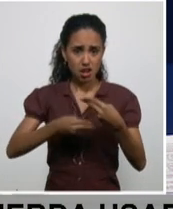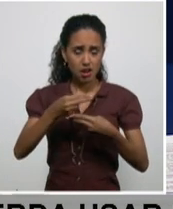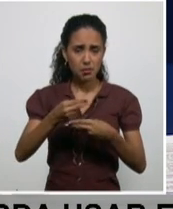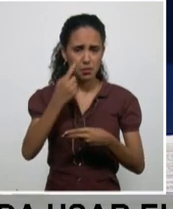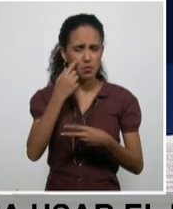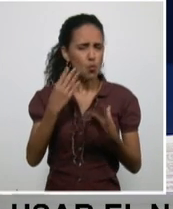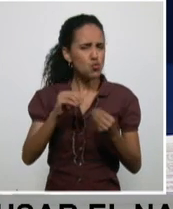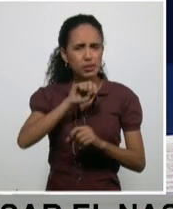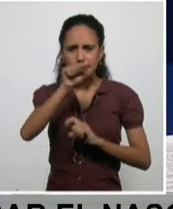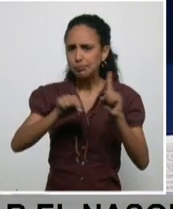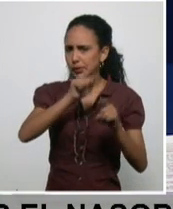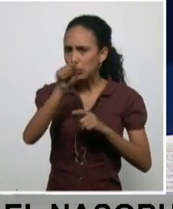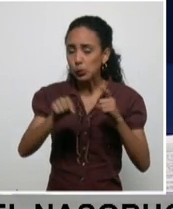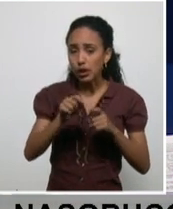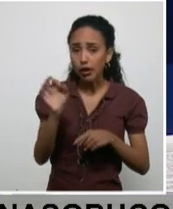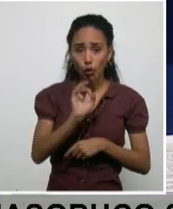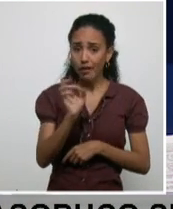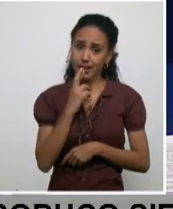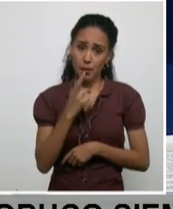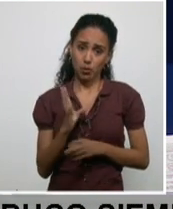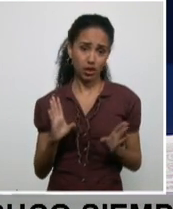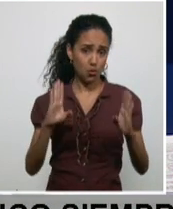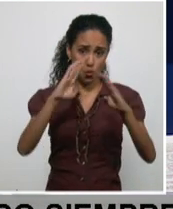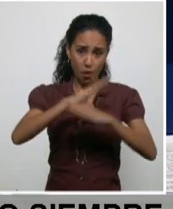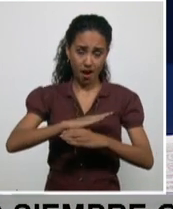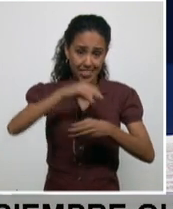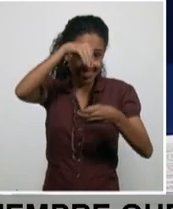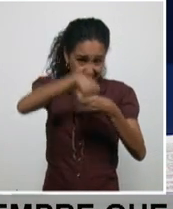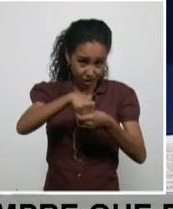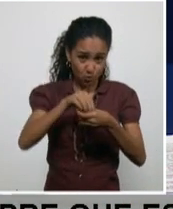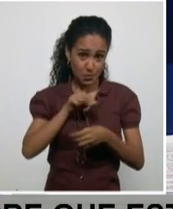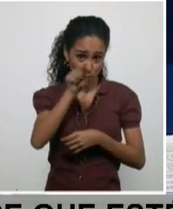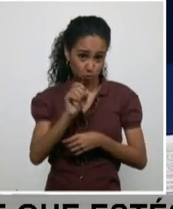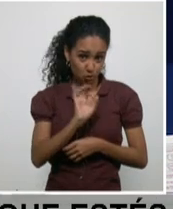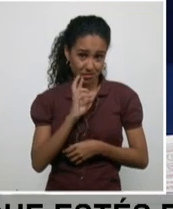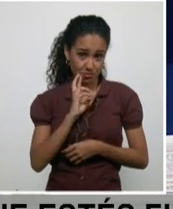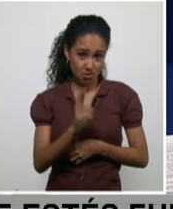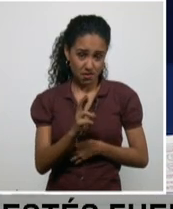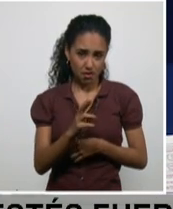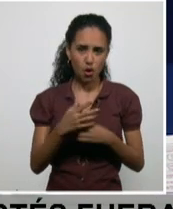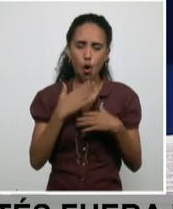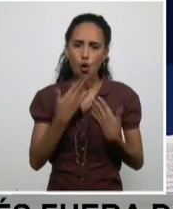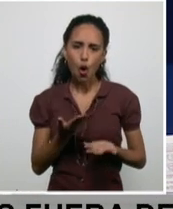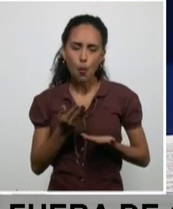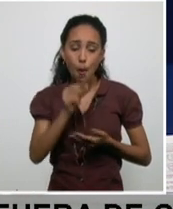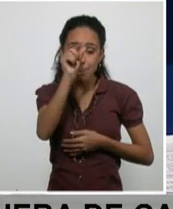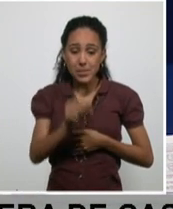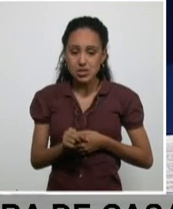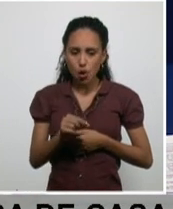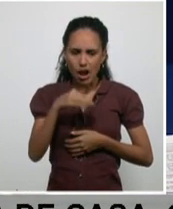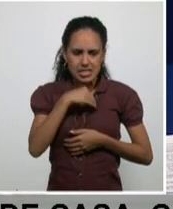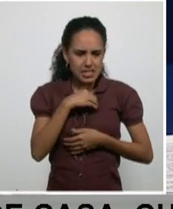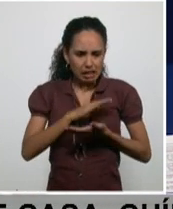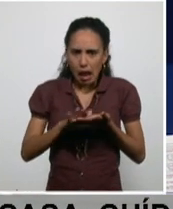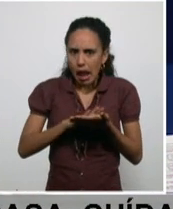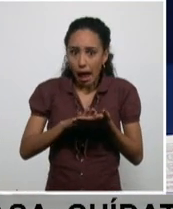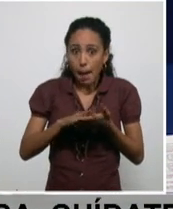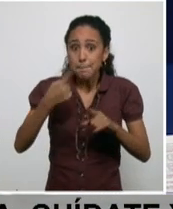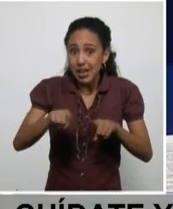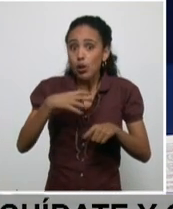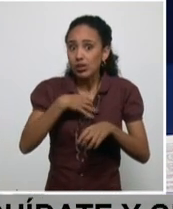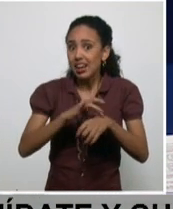interrogantes quedan por responder, y dentro de ellas el papel de las transmisiones asintomáticas y presintomáticas.